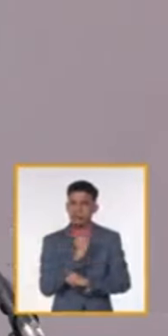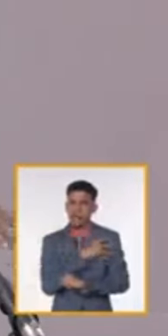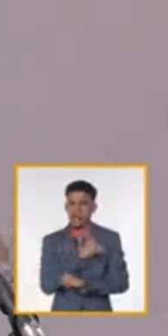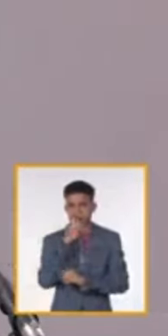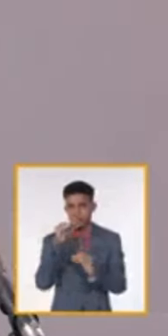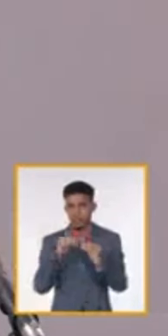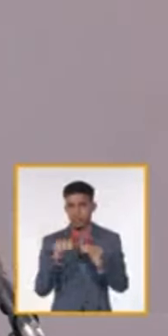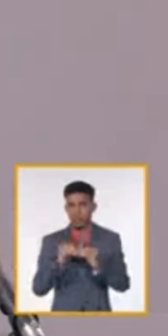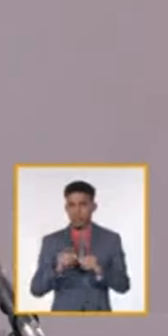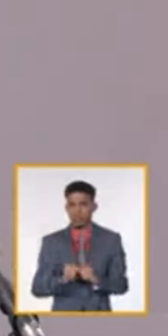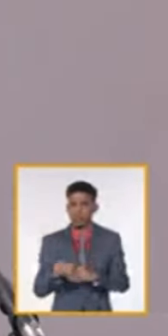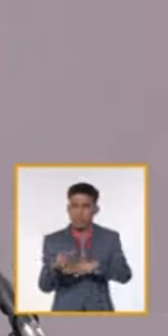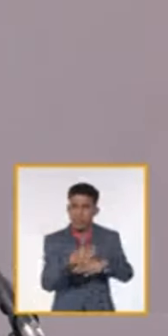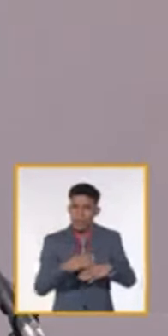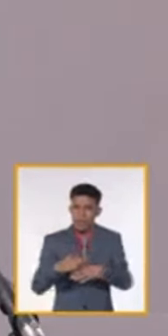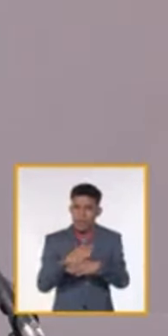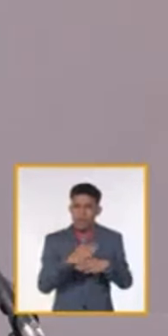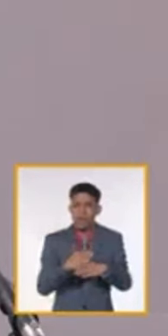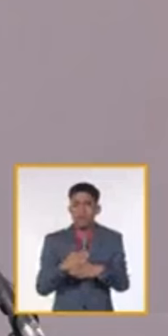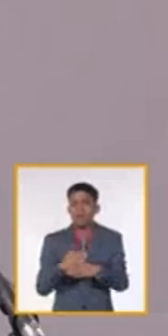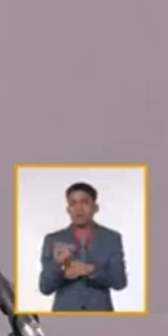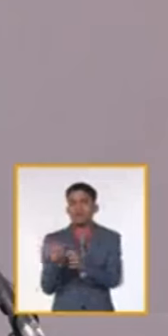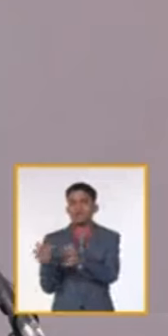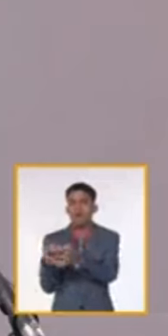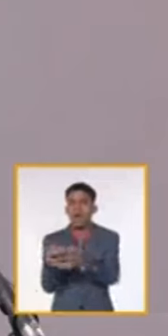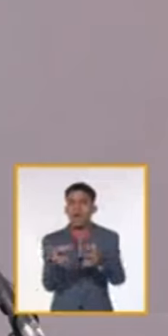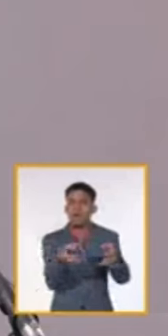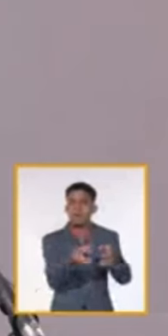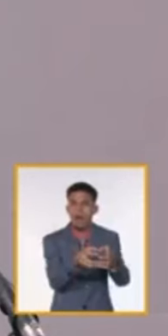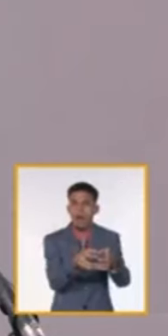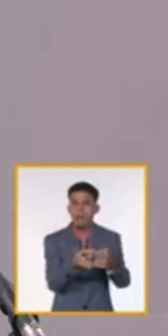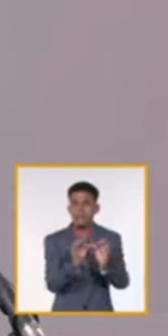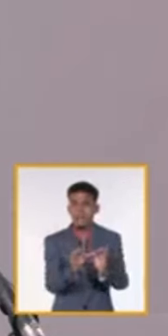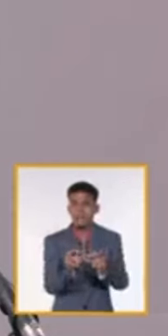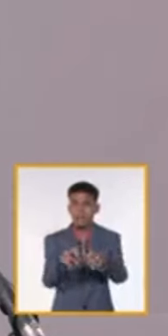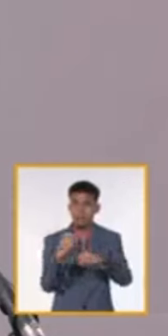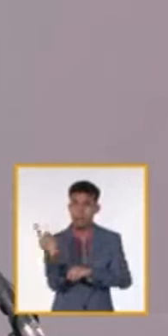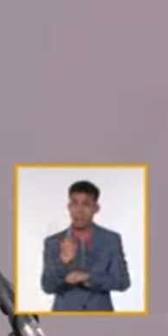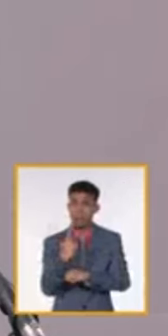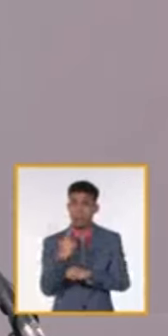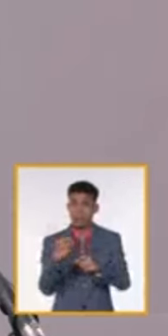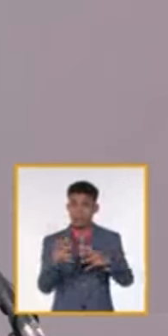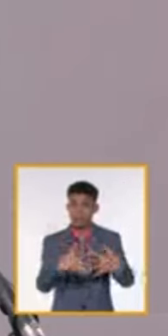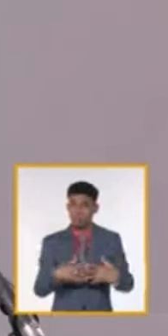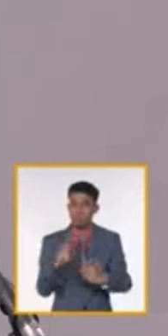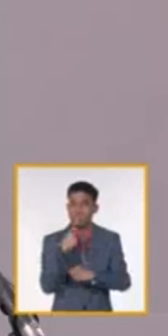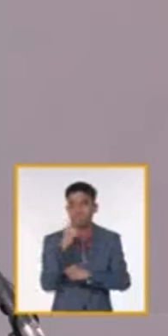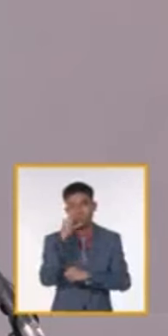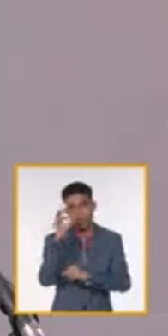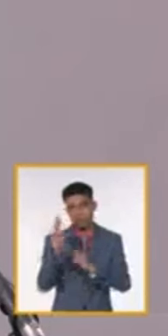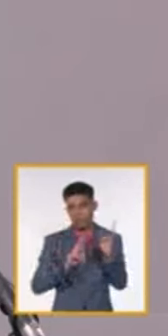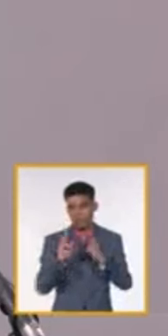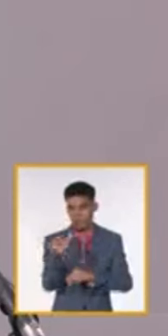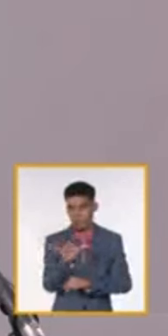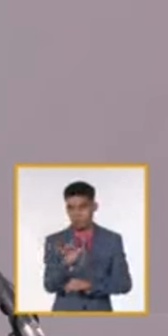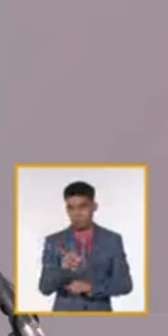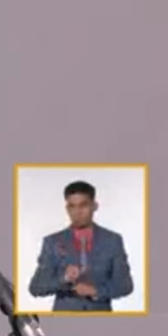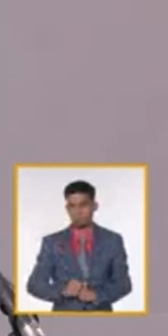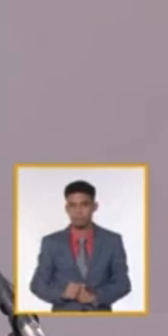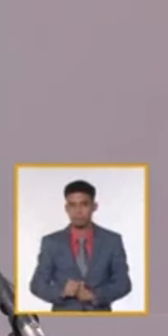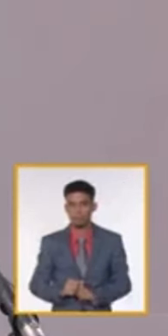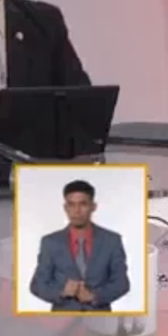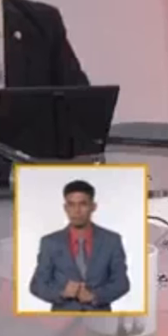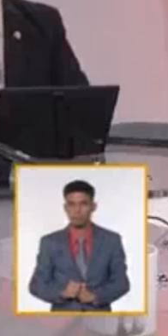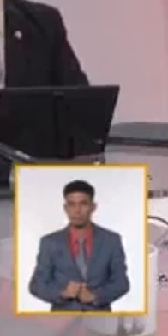sus bases sociales, exigen también un cese al fuego, exigen un fin al genocidio. Y eso mucho